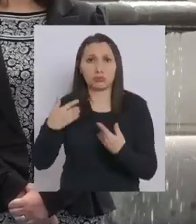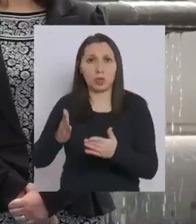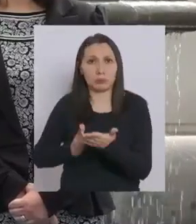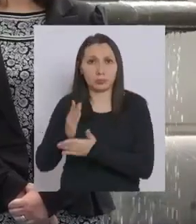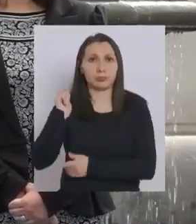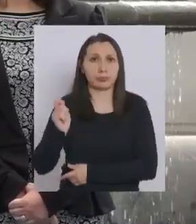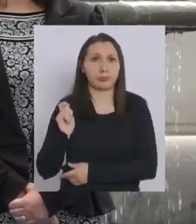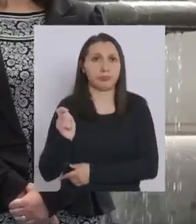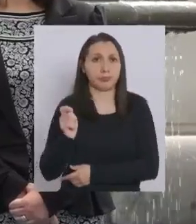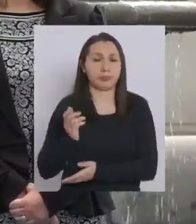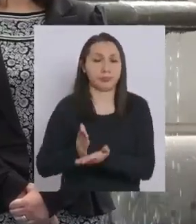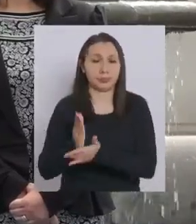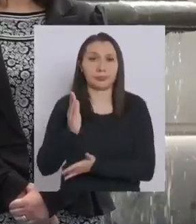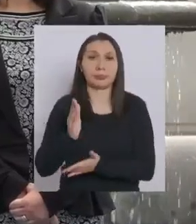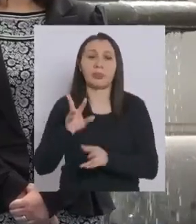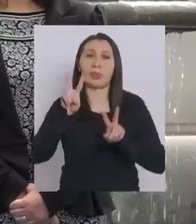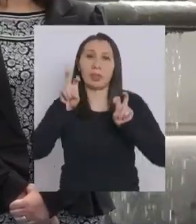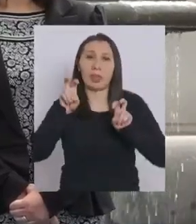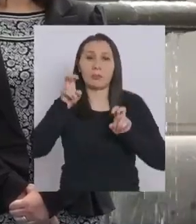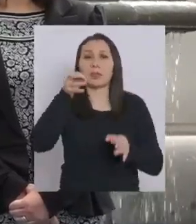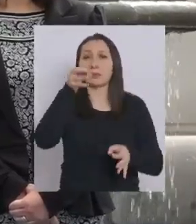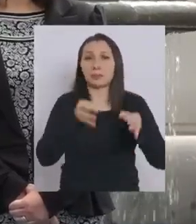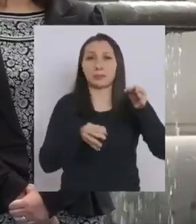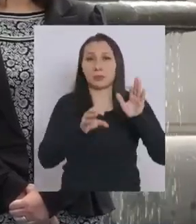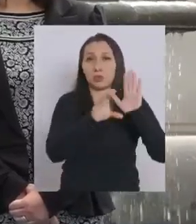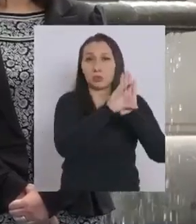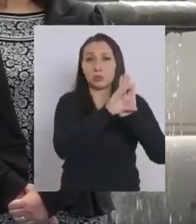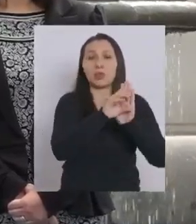ejecución. Respecto al Tribunal Constitucional,